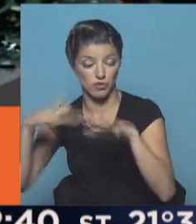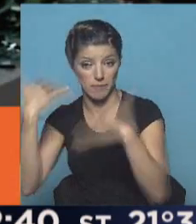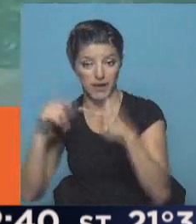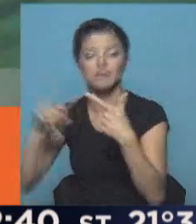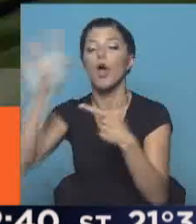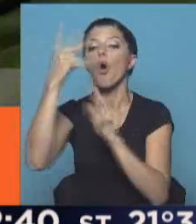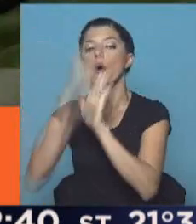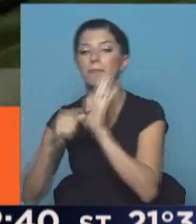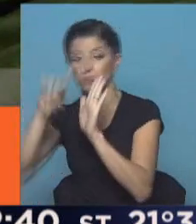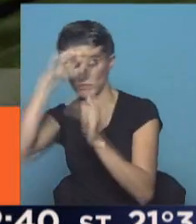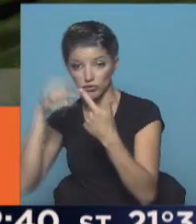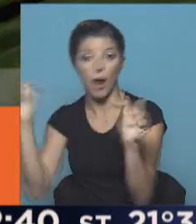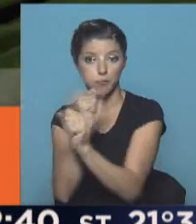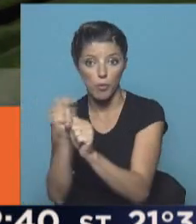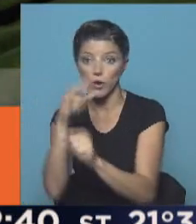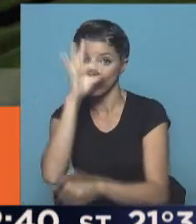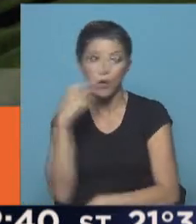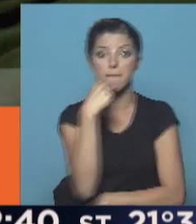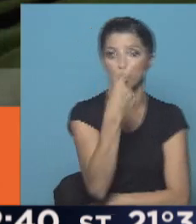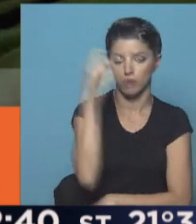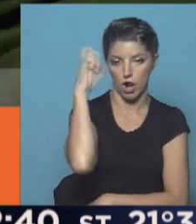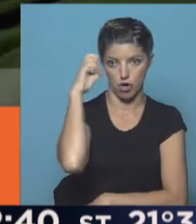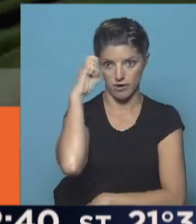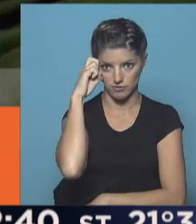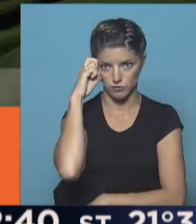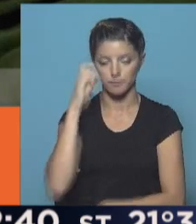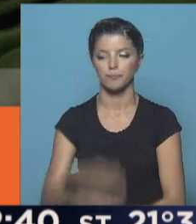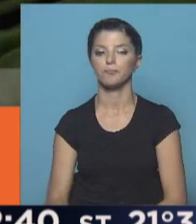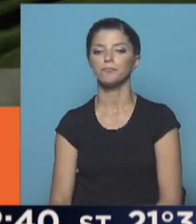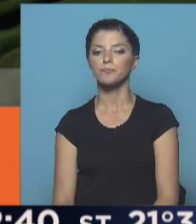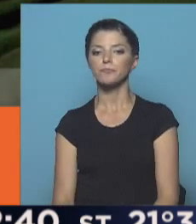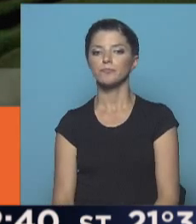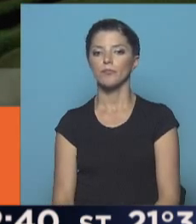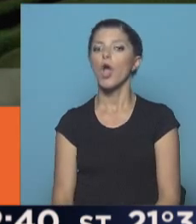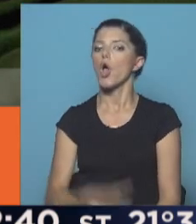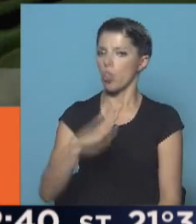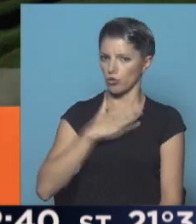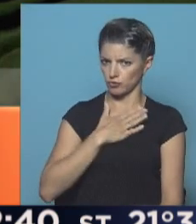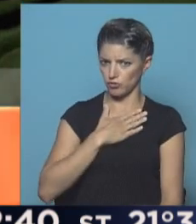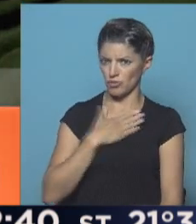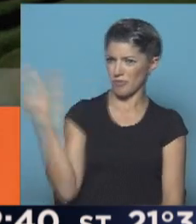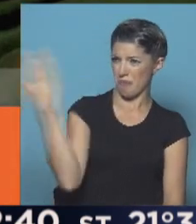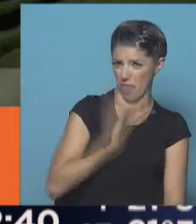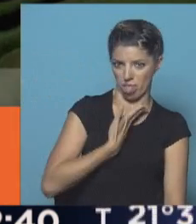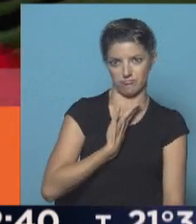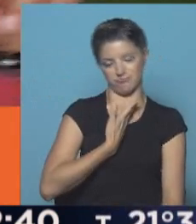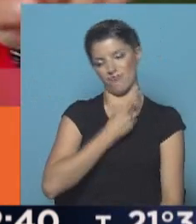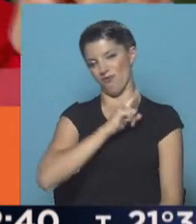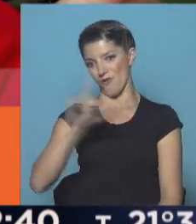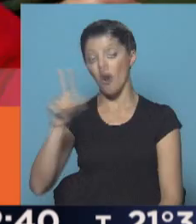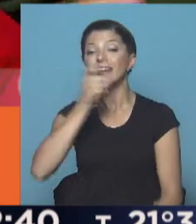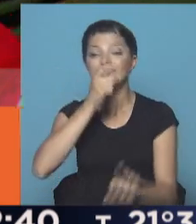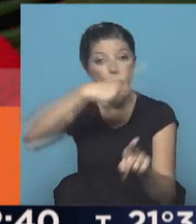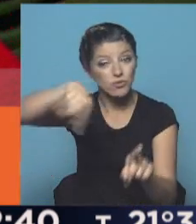nacional. Nosotros no nos vamos a dejar tumbar, tengan la certeza que no nos vamos a dejar tumbar. Si ustedes quieren